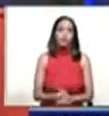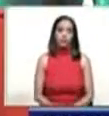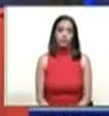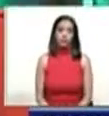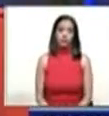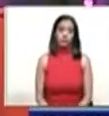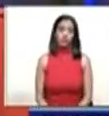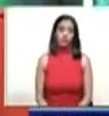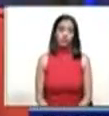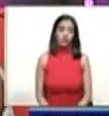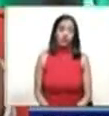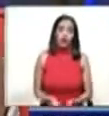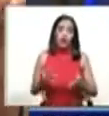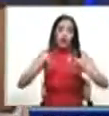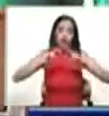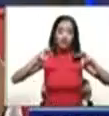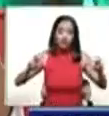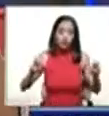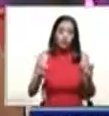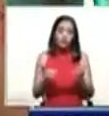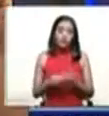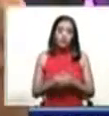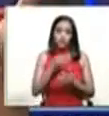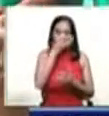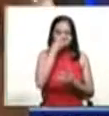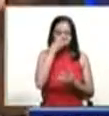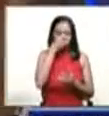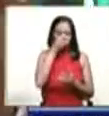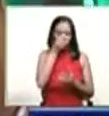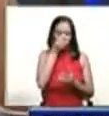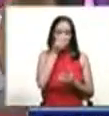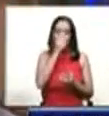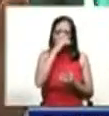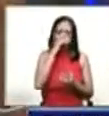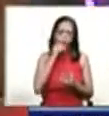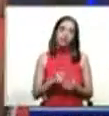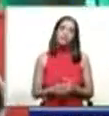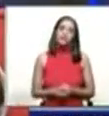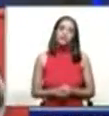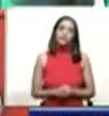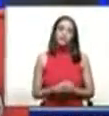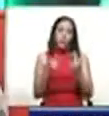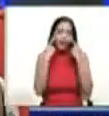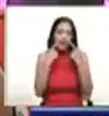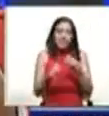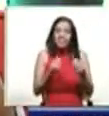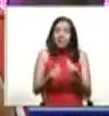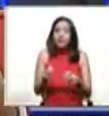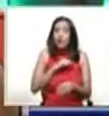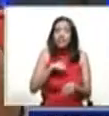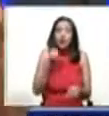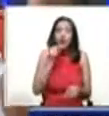una revisión que es necesaria hacerla, pero una crítica para ver qué está haciendo nuestra juventud, ya va. Pero es que no hay por